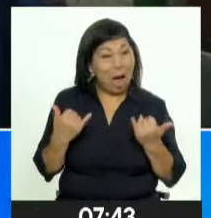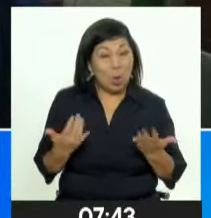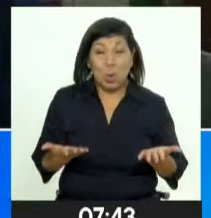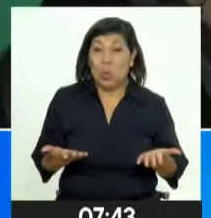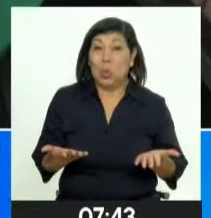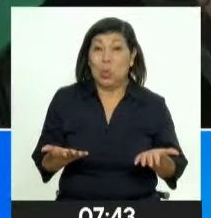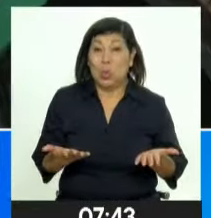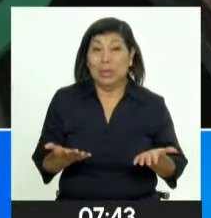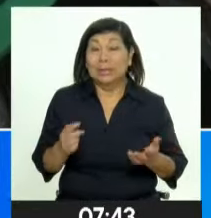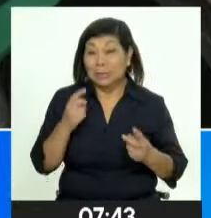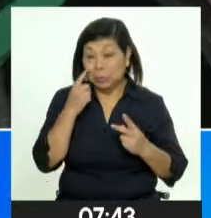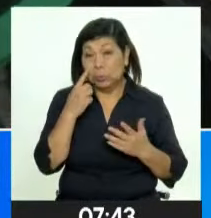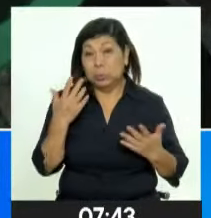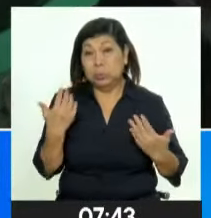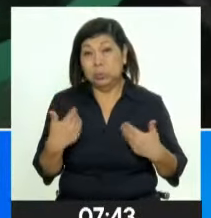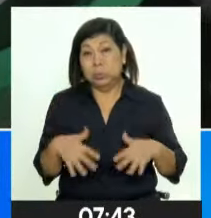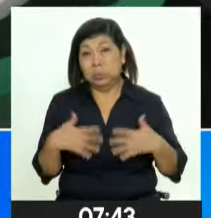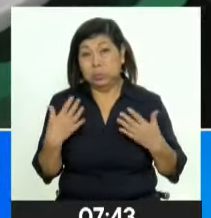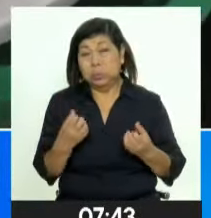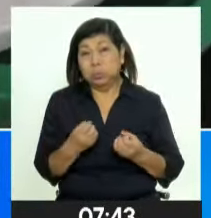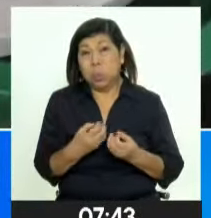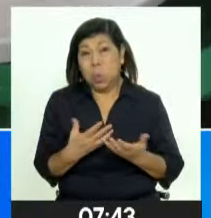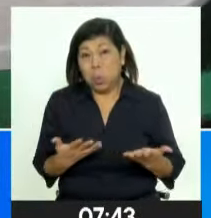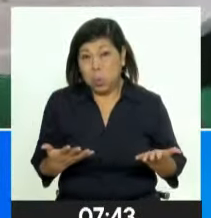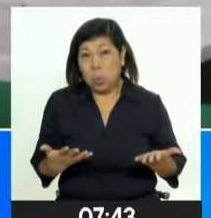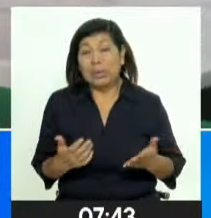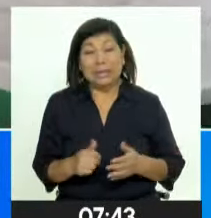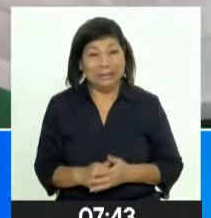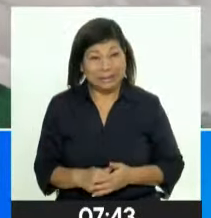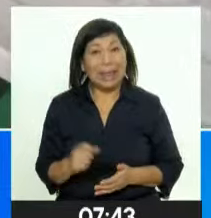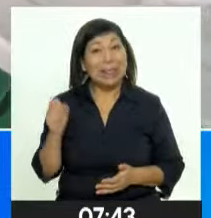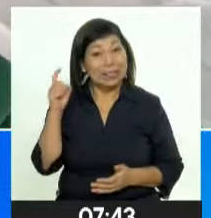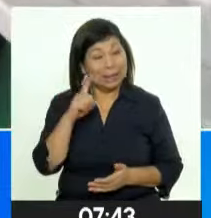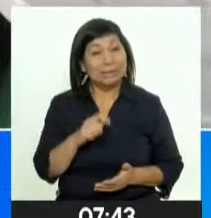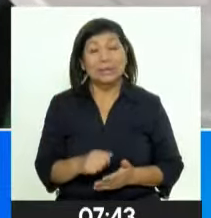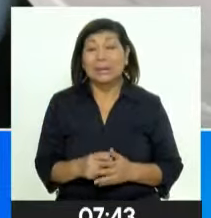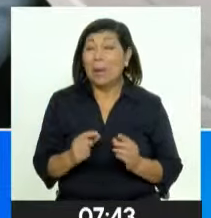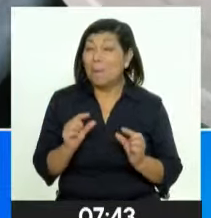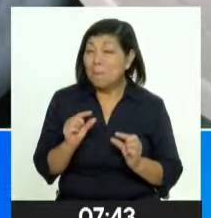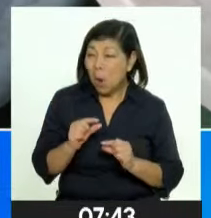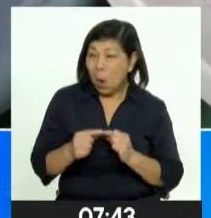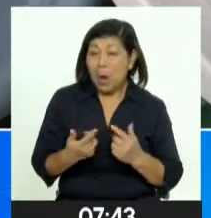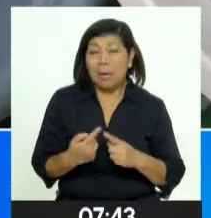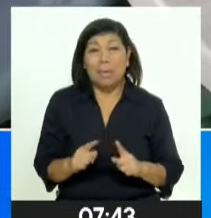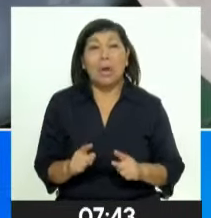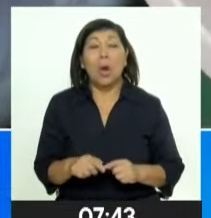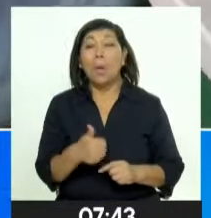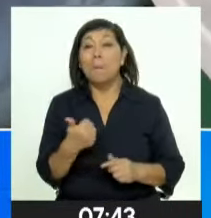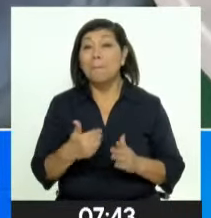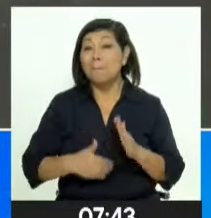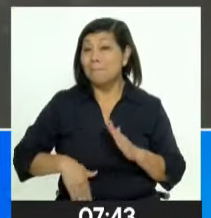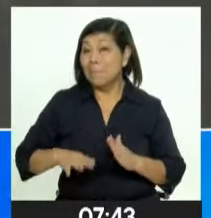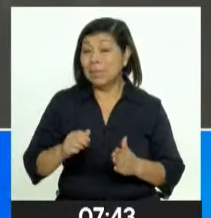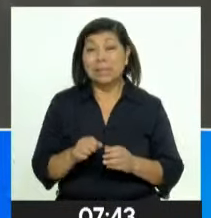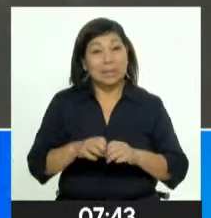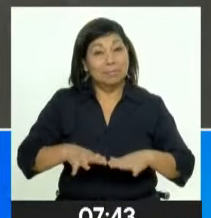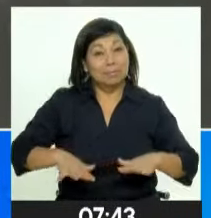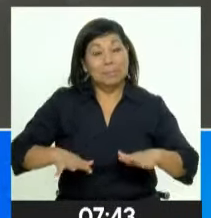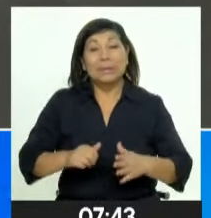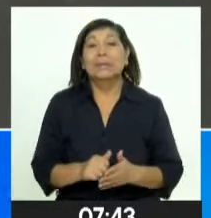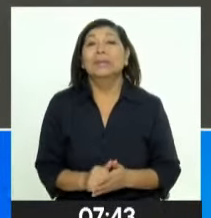es relativamente nueva, ¿no? Siempre ha sido focos muy acotados, digamos, a diferencia de ahora que es un poco más extenso.